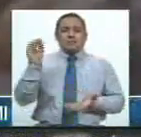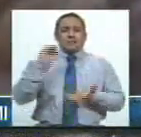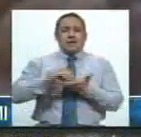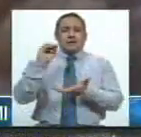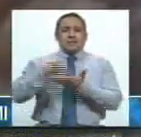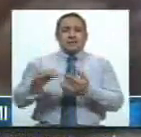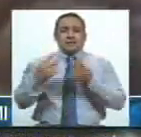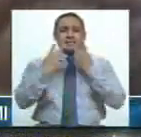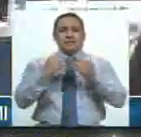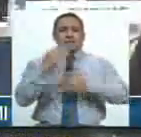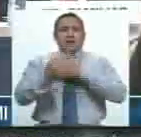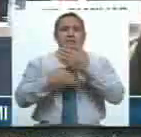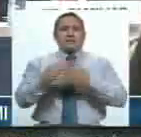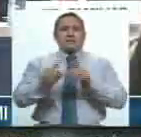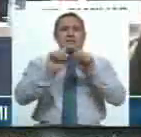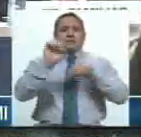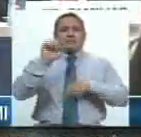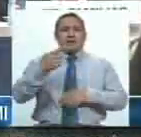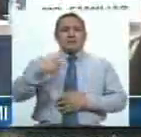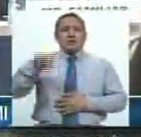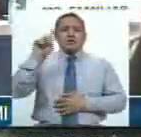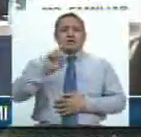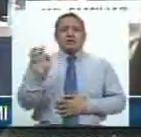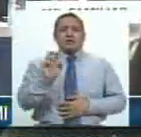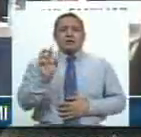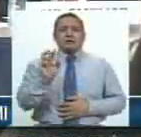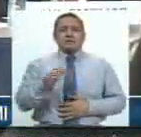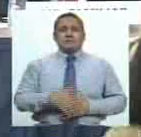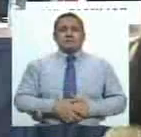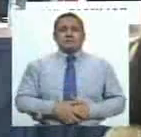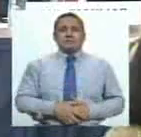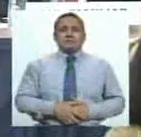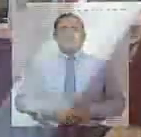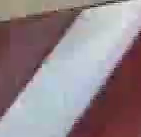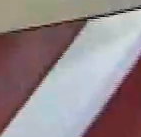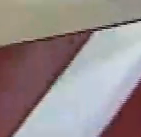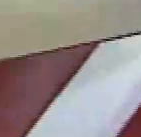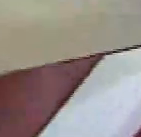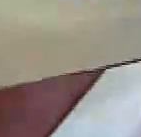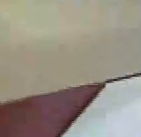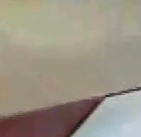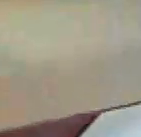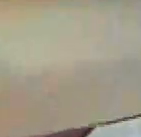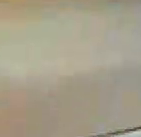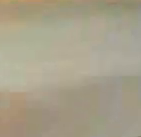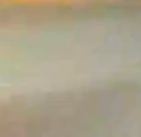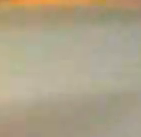conseguir la meta de 100.000 millones de dólares. Muy bien, vamos.